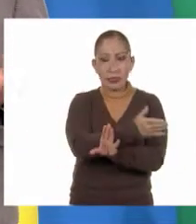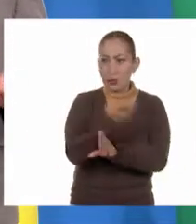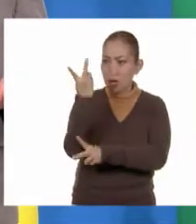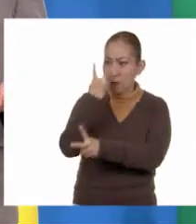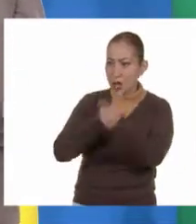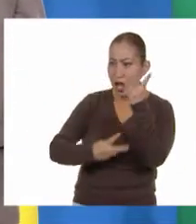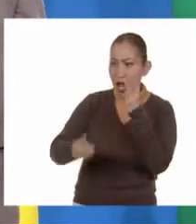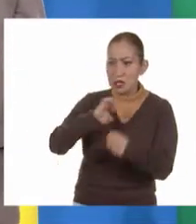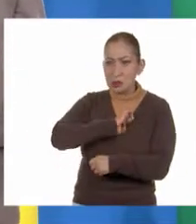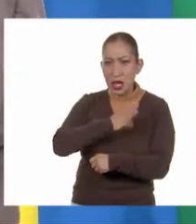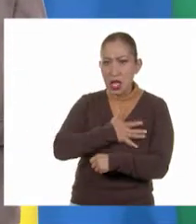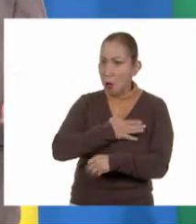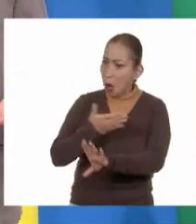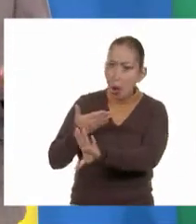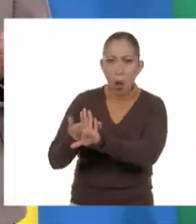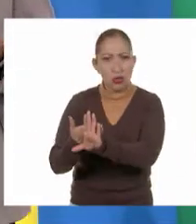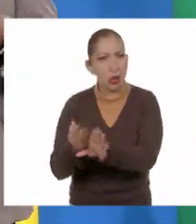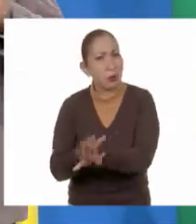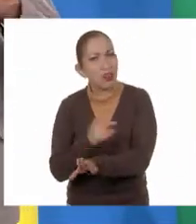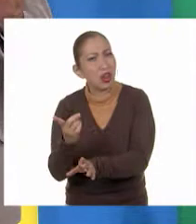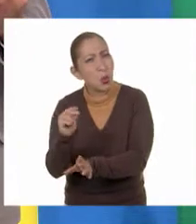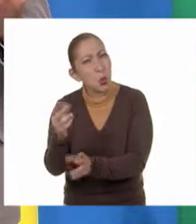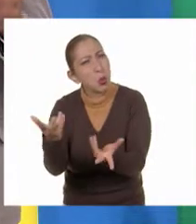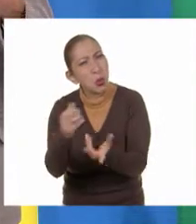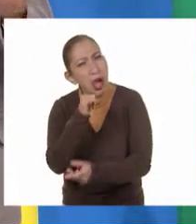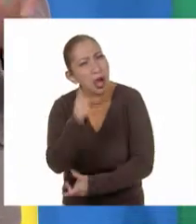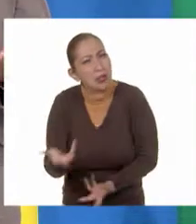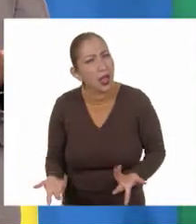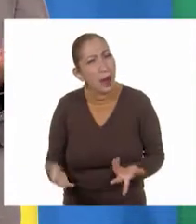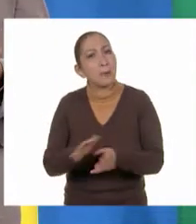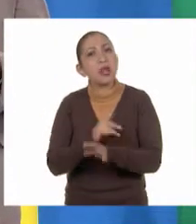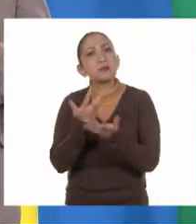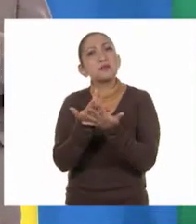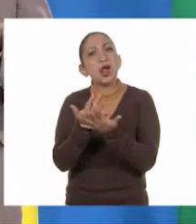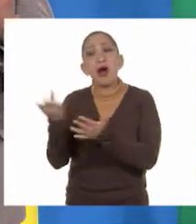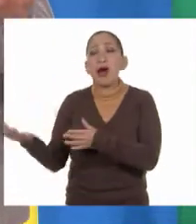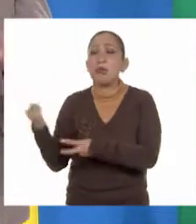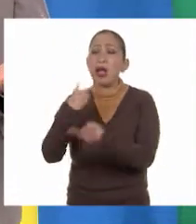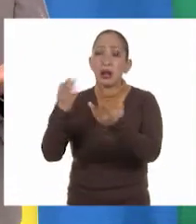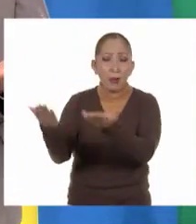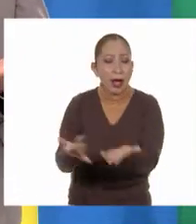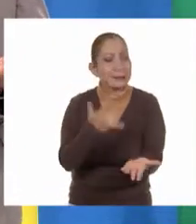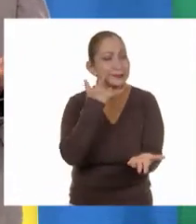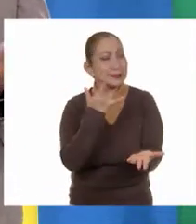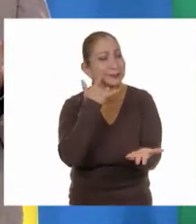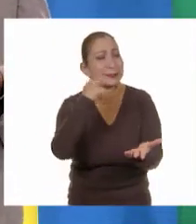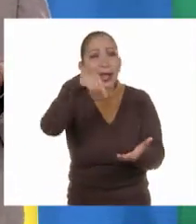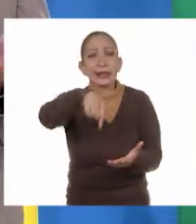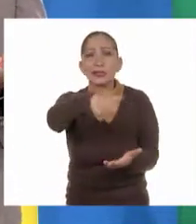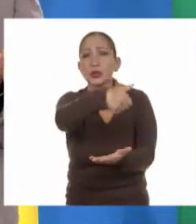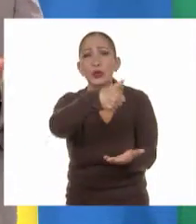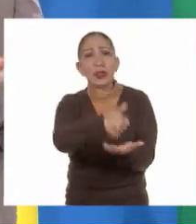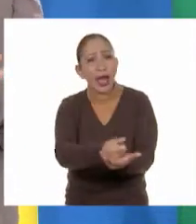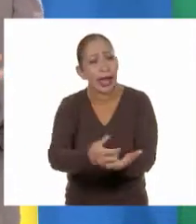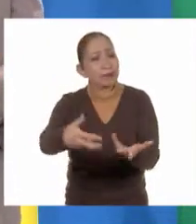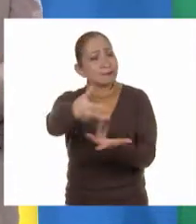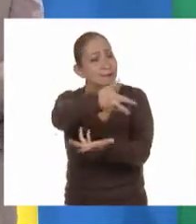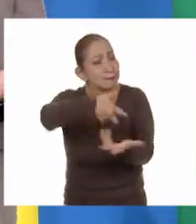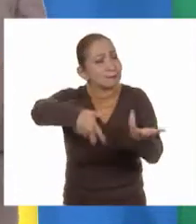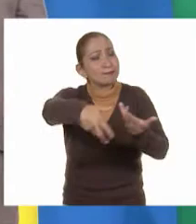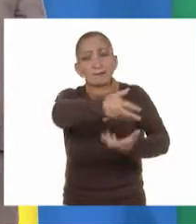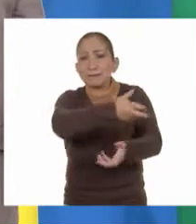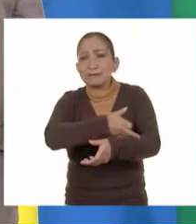entraran a la gran Ciudad de México? O sea, ¿por qué esperarse a que ya estaban dentro de la ciudad con su población y